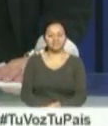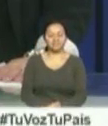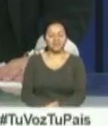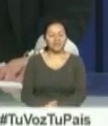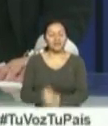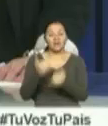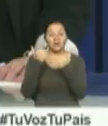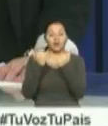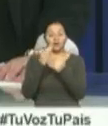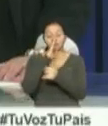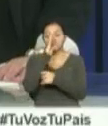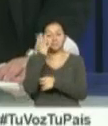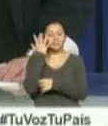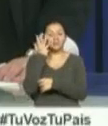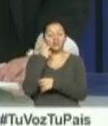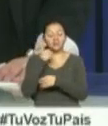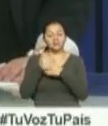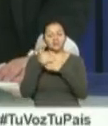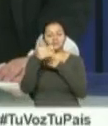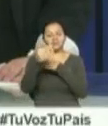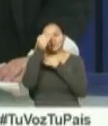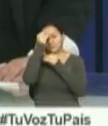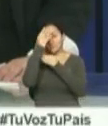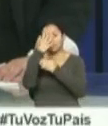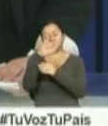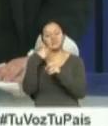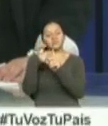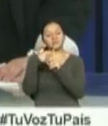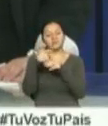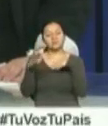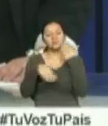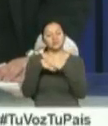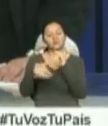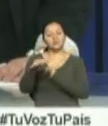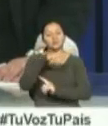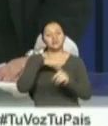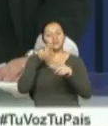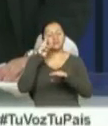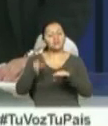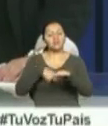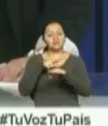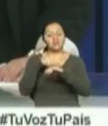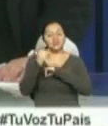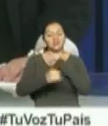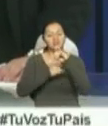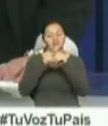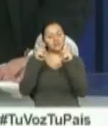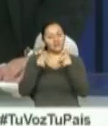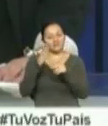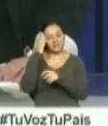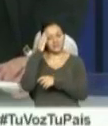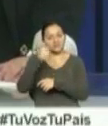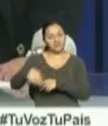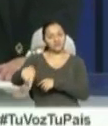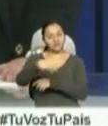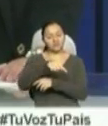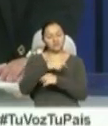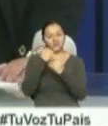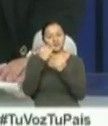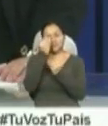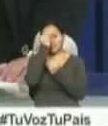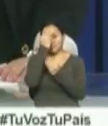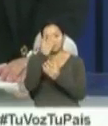Como todos los días, tenemos información oportuna del contexto nacional e internacional que usted debe conocer. Esta es la